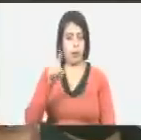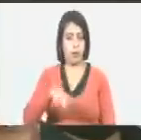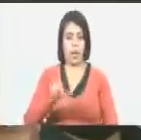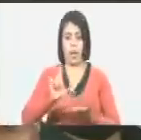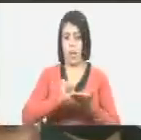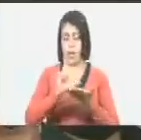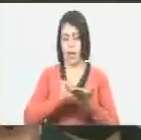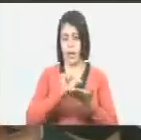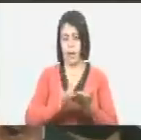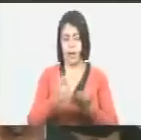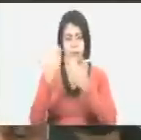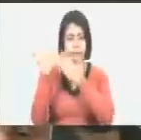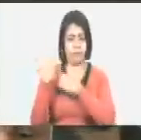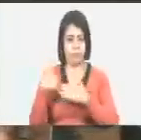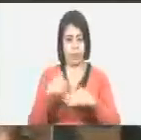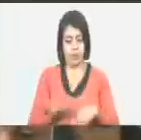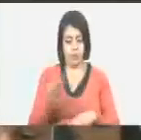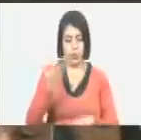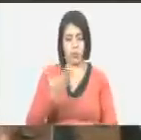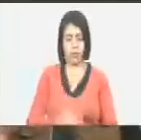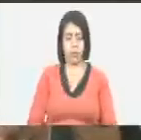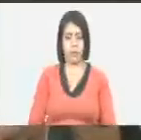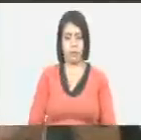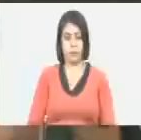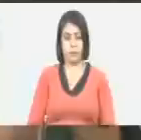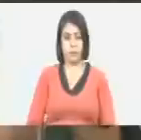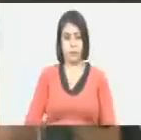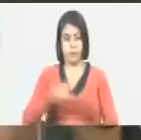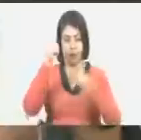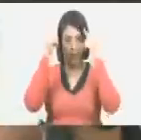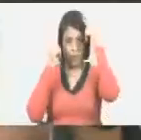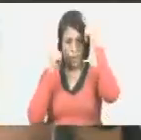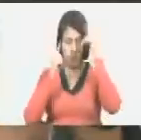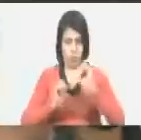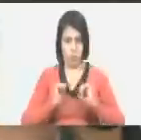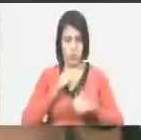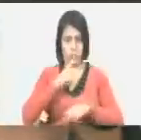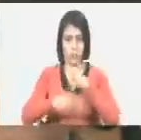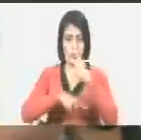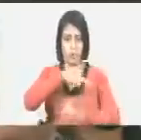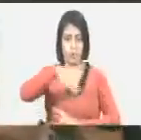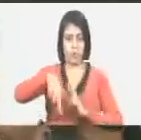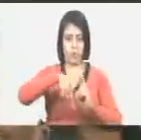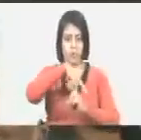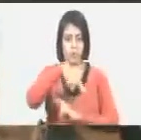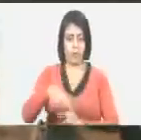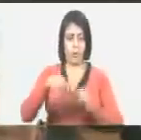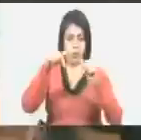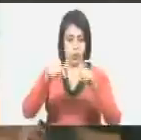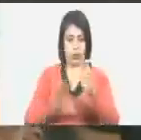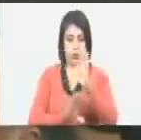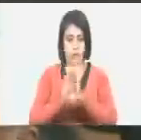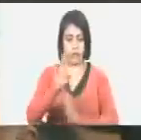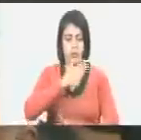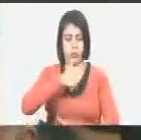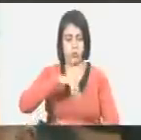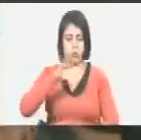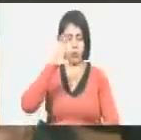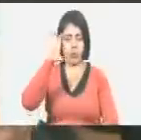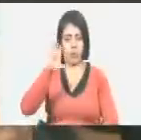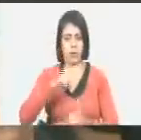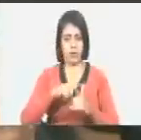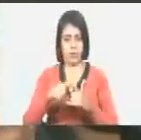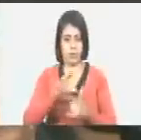el libro ha asumido un papel protagónico. El comandante Chávez, cuando inició el proceso revolucionario que hoy se desarrolla en nuestro país y